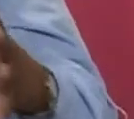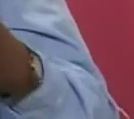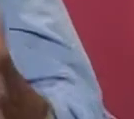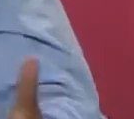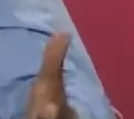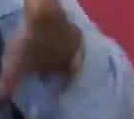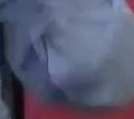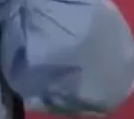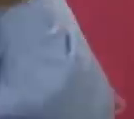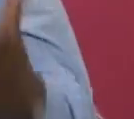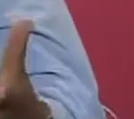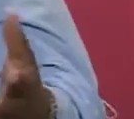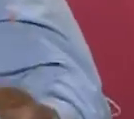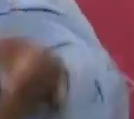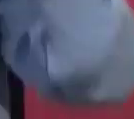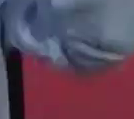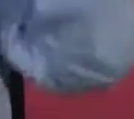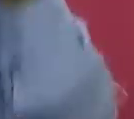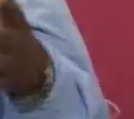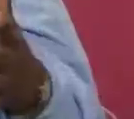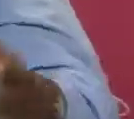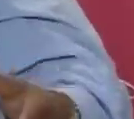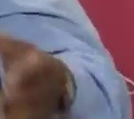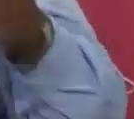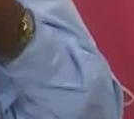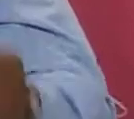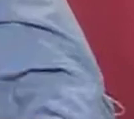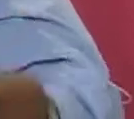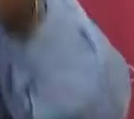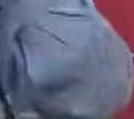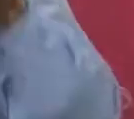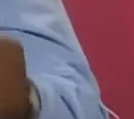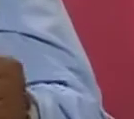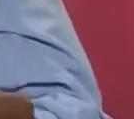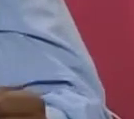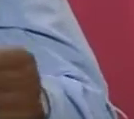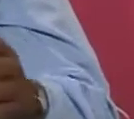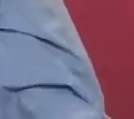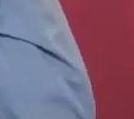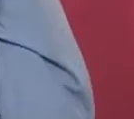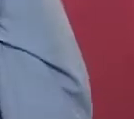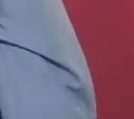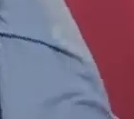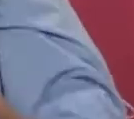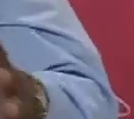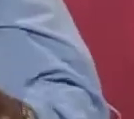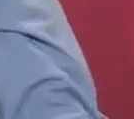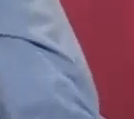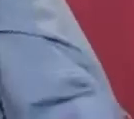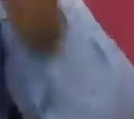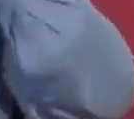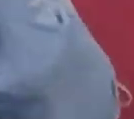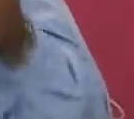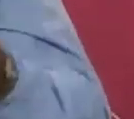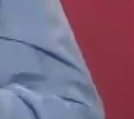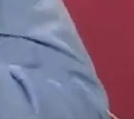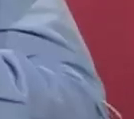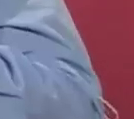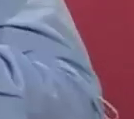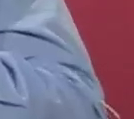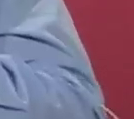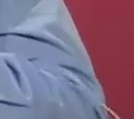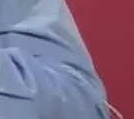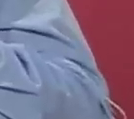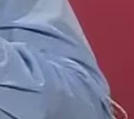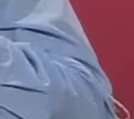Dios, amigo, usted que está en otra parte, encienda el teléfono, encienda el celular y dé a conocer a Jesucristo, para que Dios se cumpla esta palabra. Que